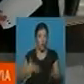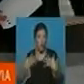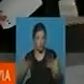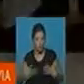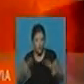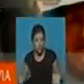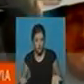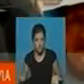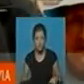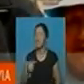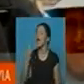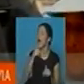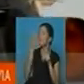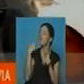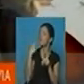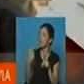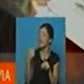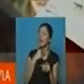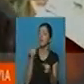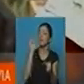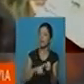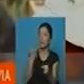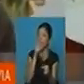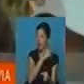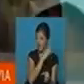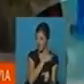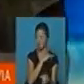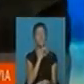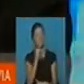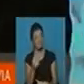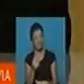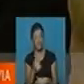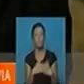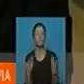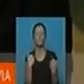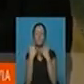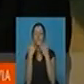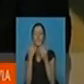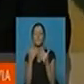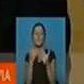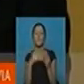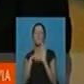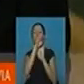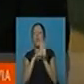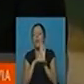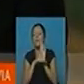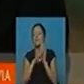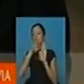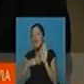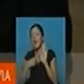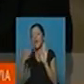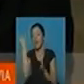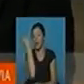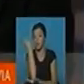queremos hay socios, estabilidad no política. Patrones, decía, ¿no? Entonces, yo no sé si es un modelo económico, pero creo que es un esquema que ha